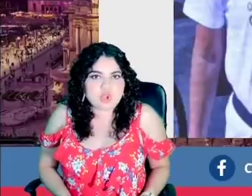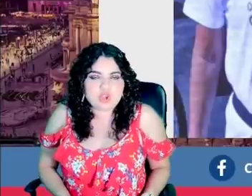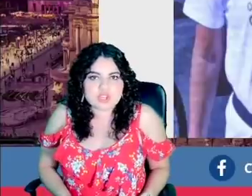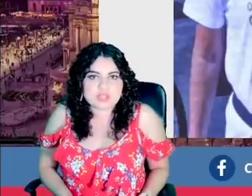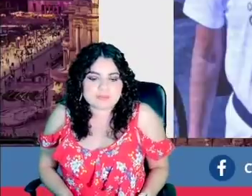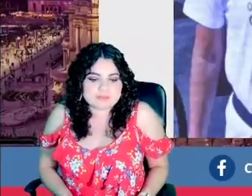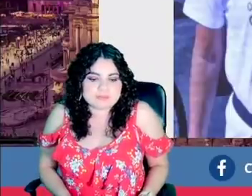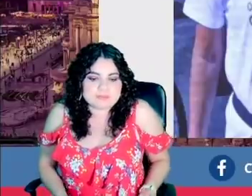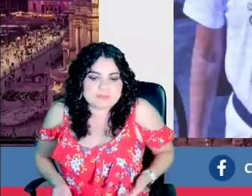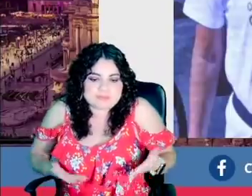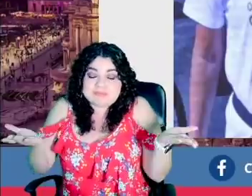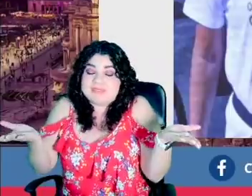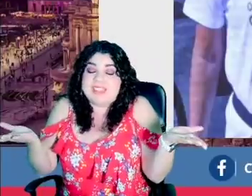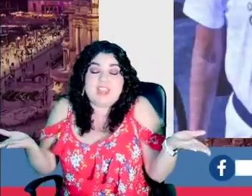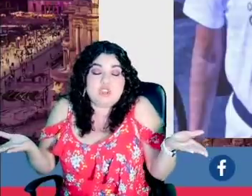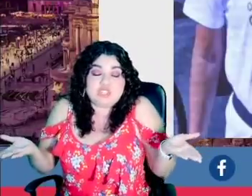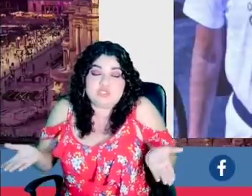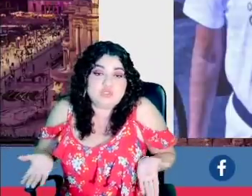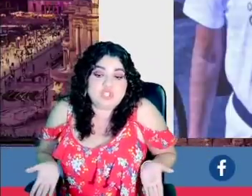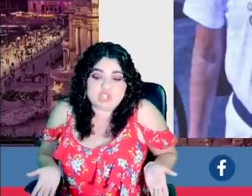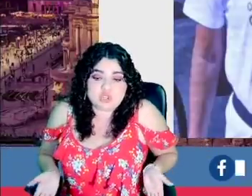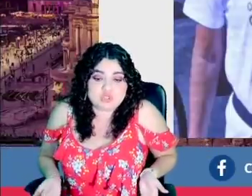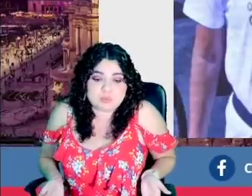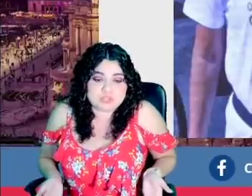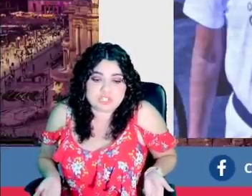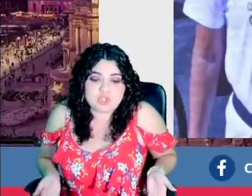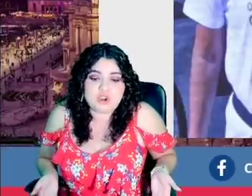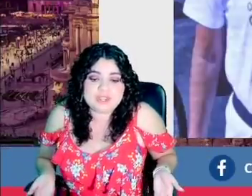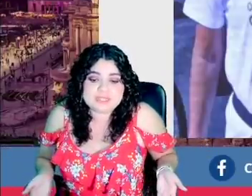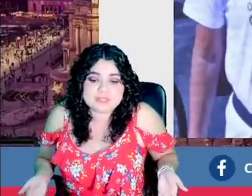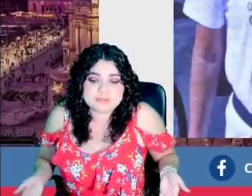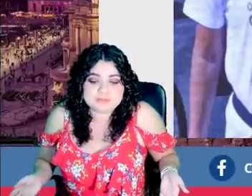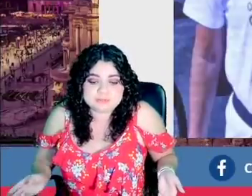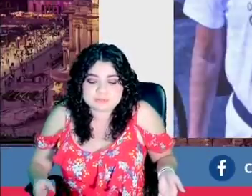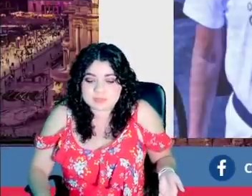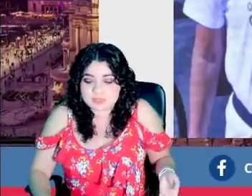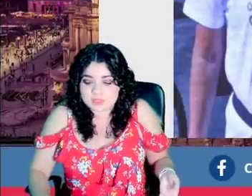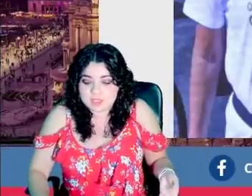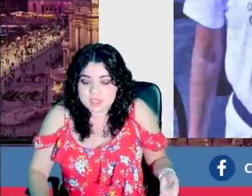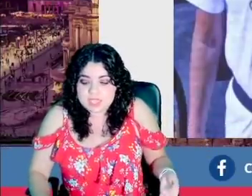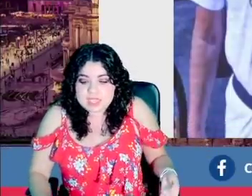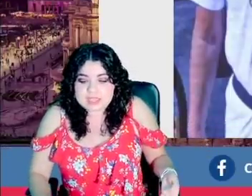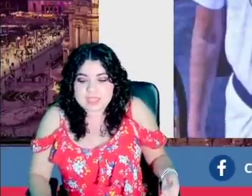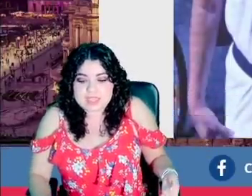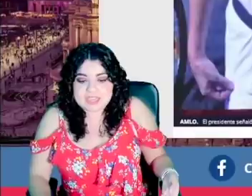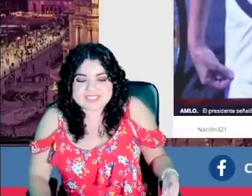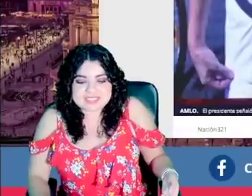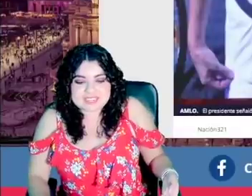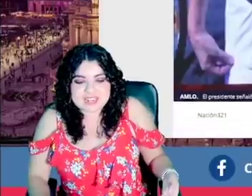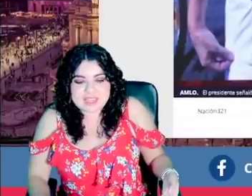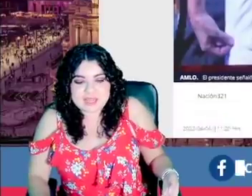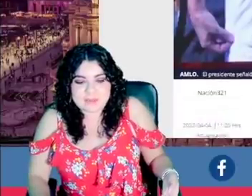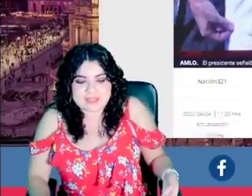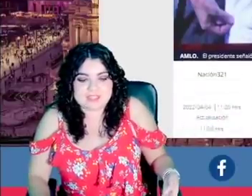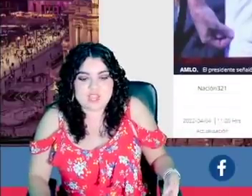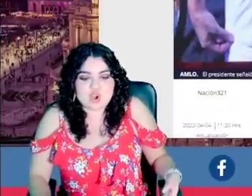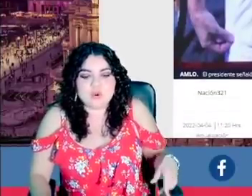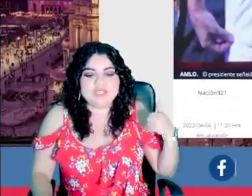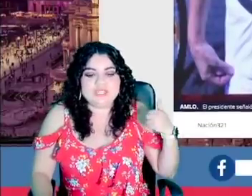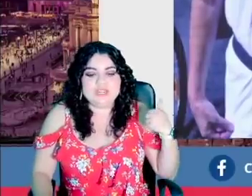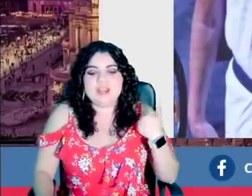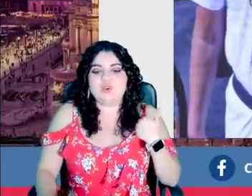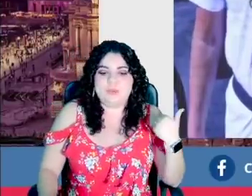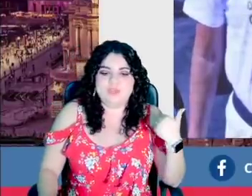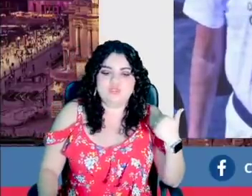lamentó los insultos de los opositores, que chéquense nada más, como no